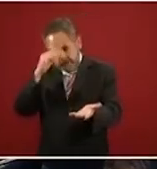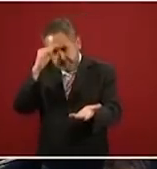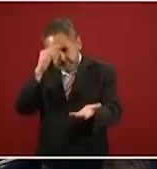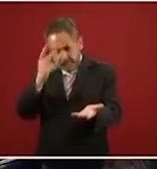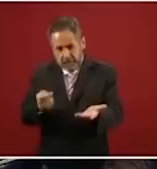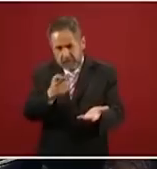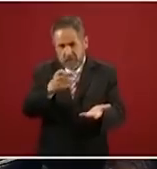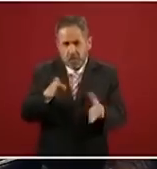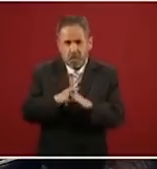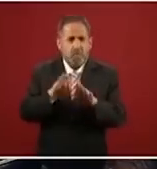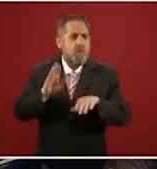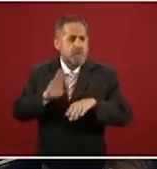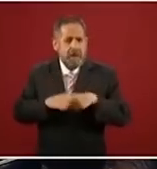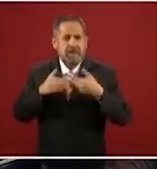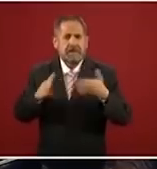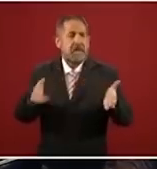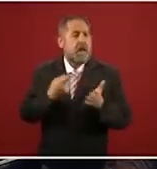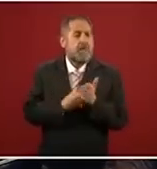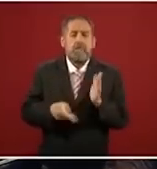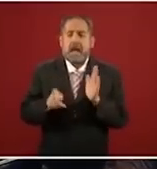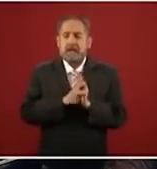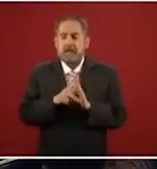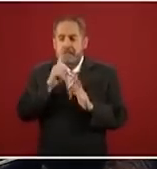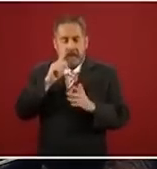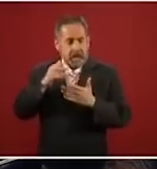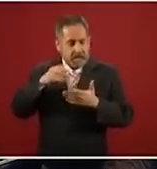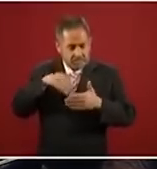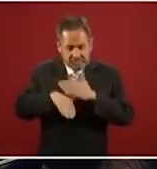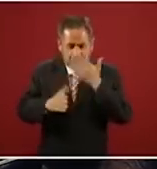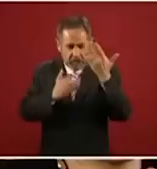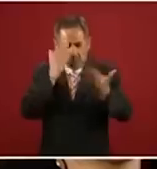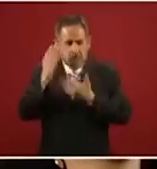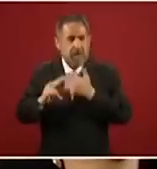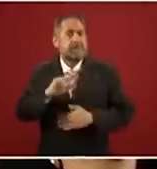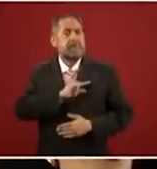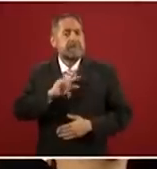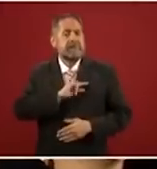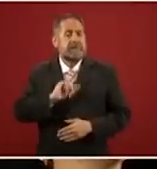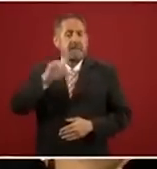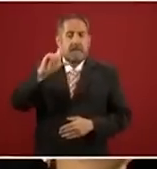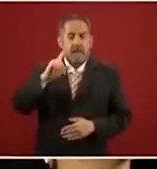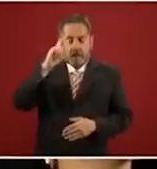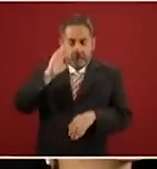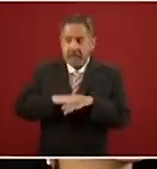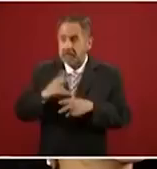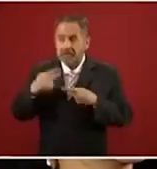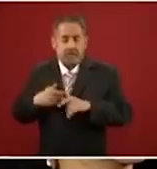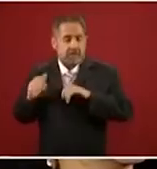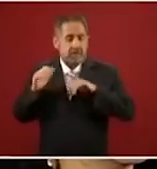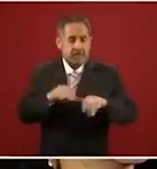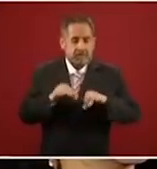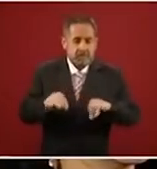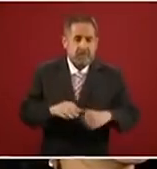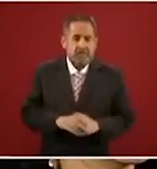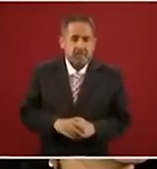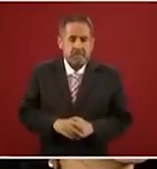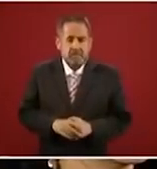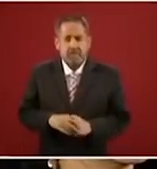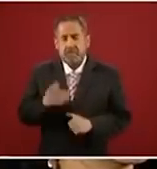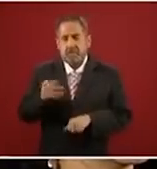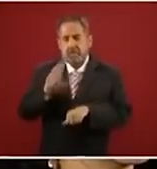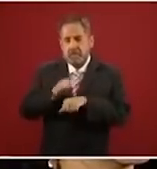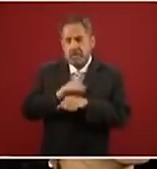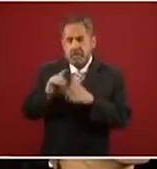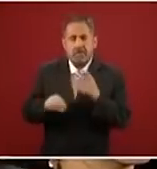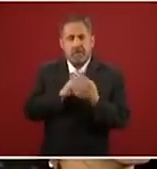también aumentar el número de plazas para estudiar una especialidad ahora que habrá un mayor número de egresados si me permite